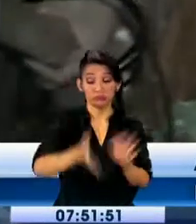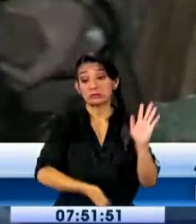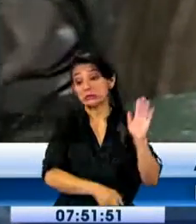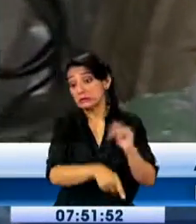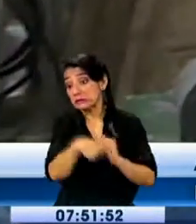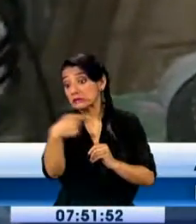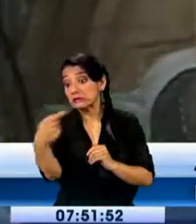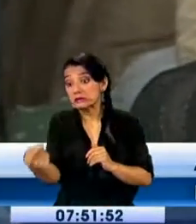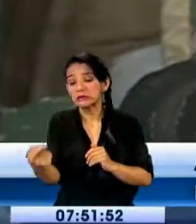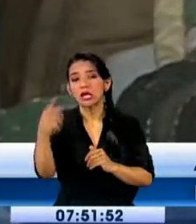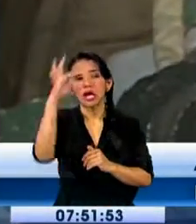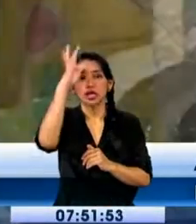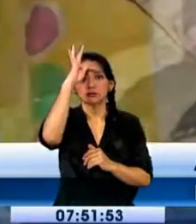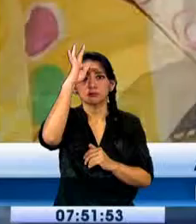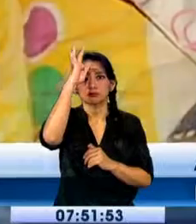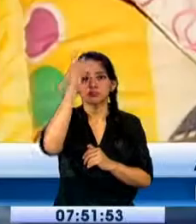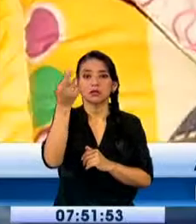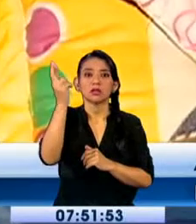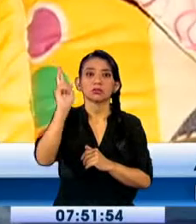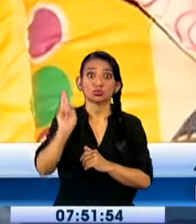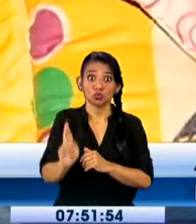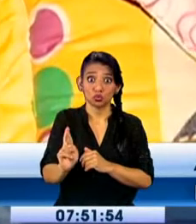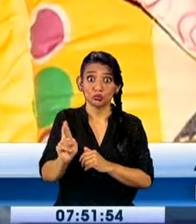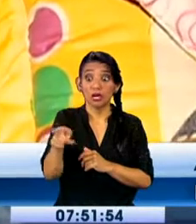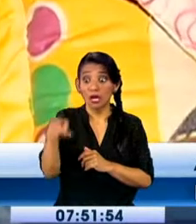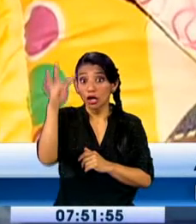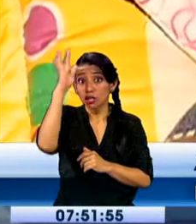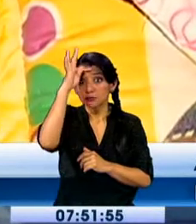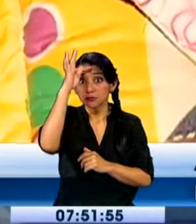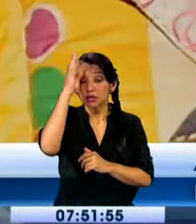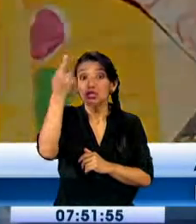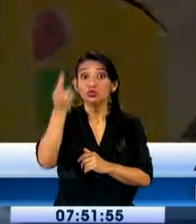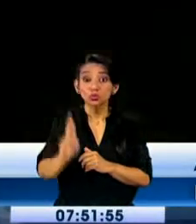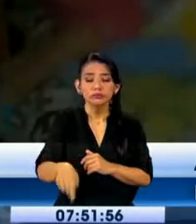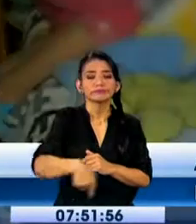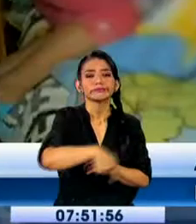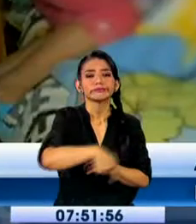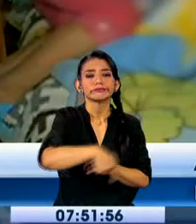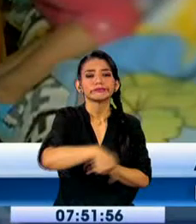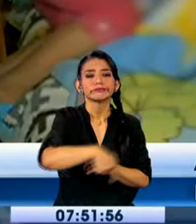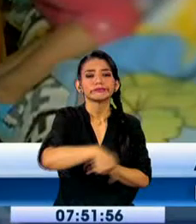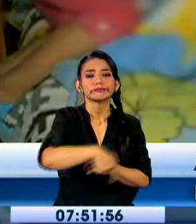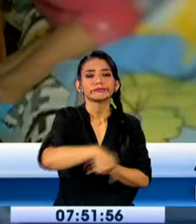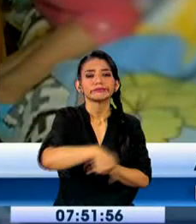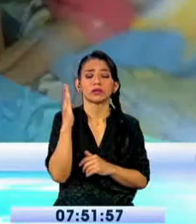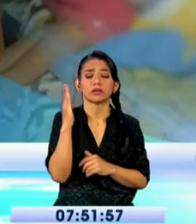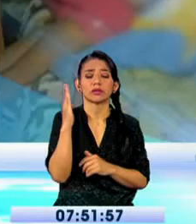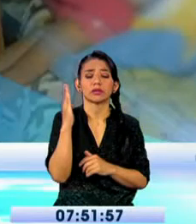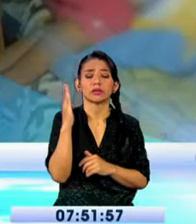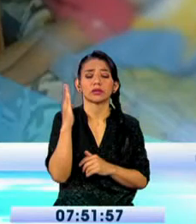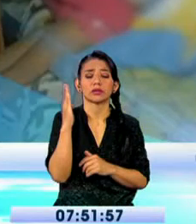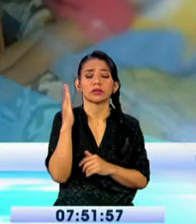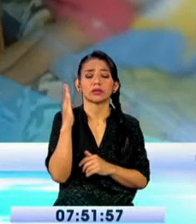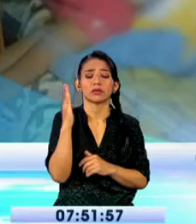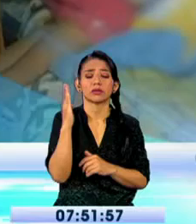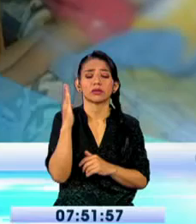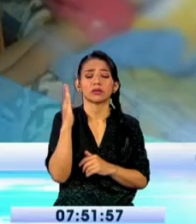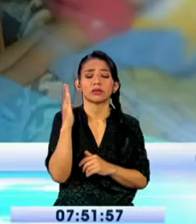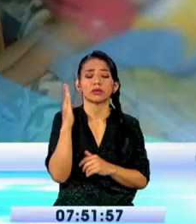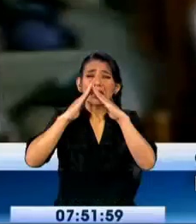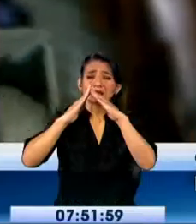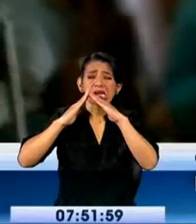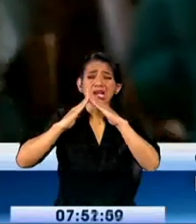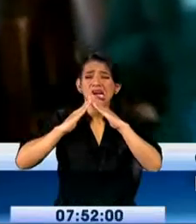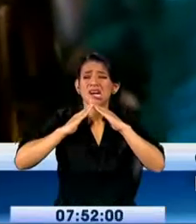al hospital del sur, ni del sur ya me mandaron a Eugenio Espejo. Los pequeños dormían en medio de estas paredes casi